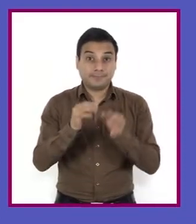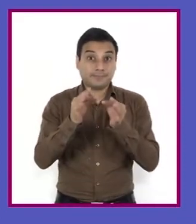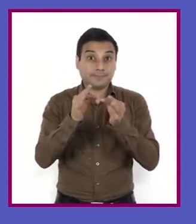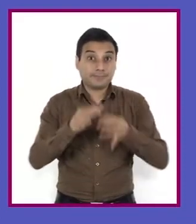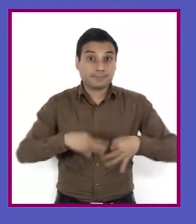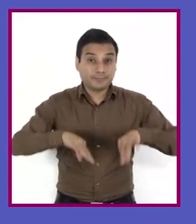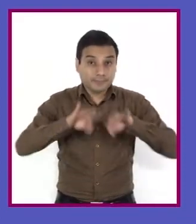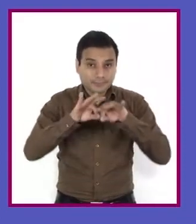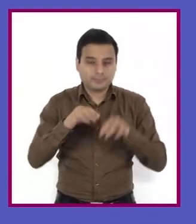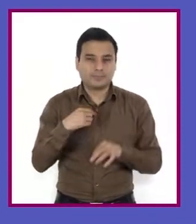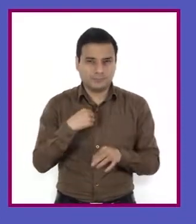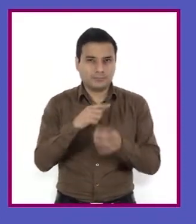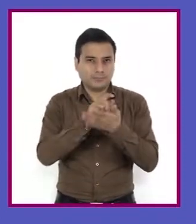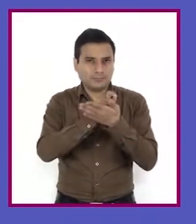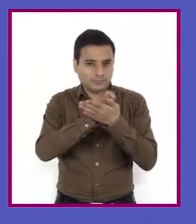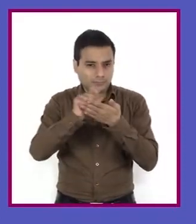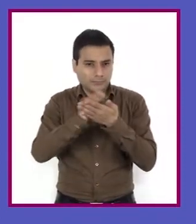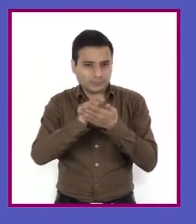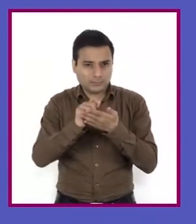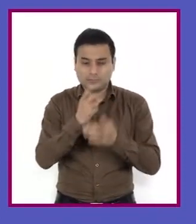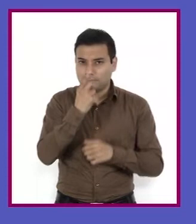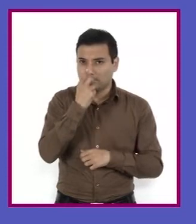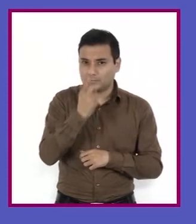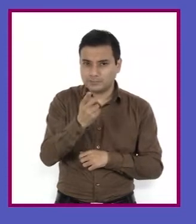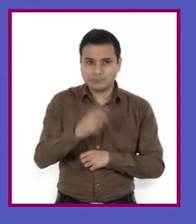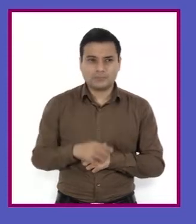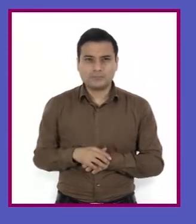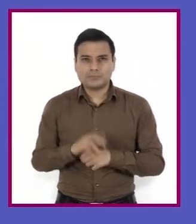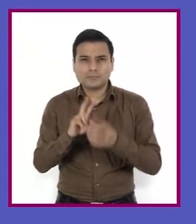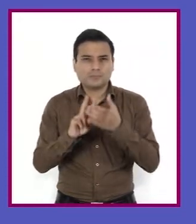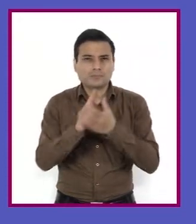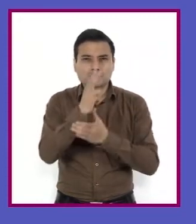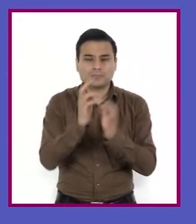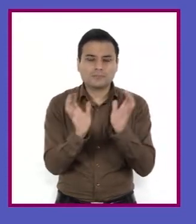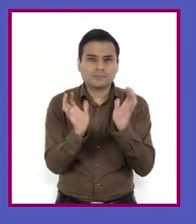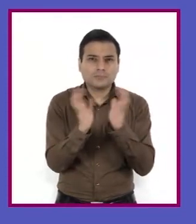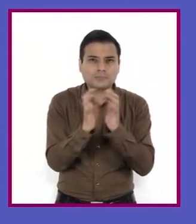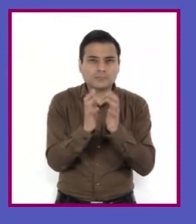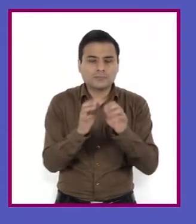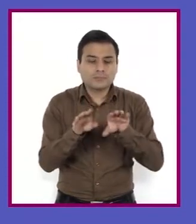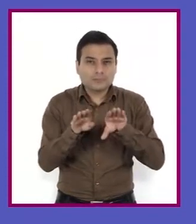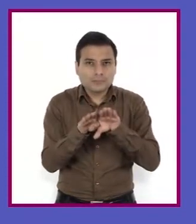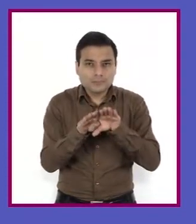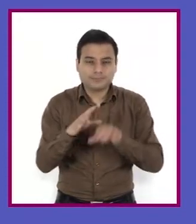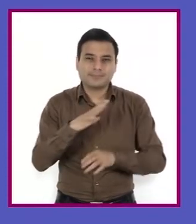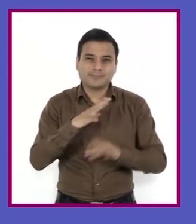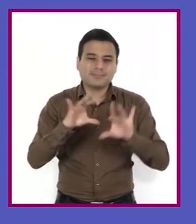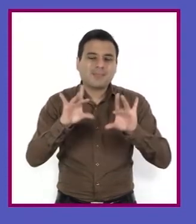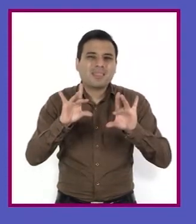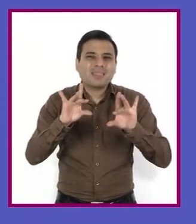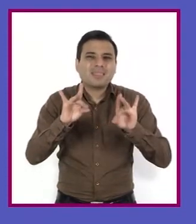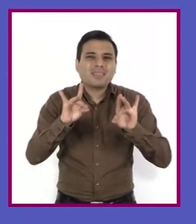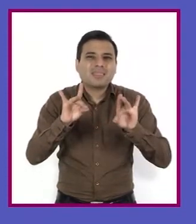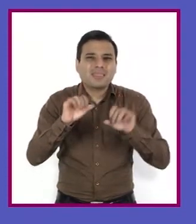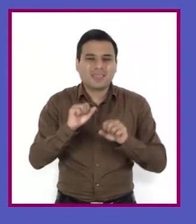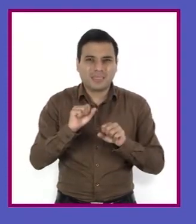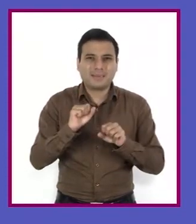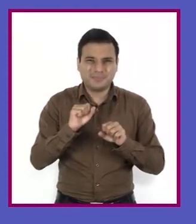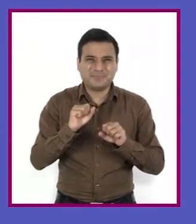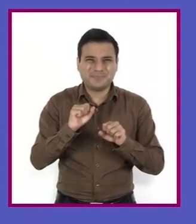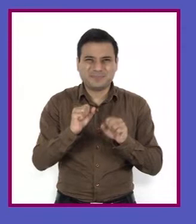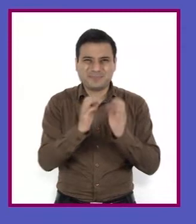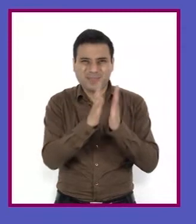importantes. Aquí subrayé que han evolucionado sus trampas con sistemas adhesivos basados en sus glándulas que producen una